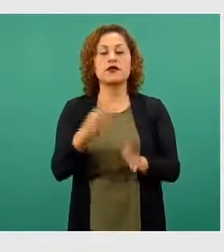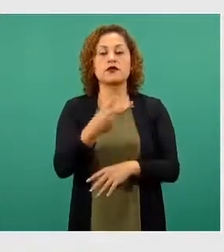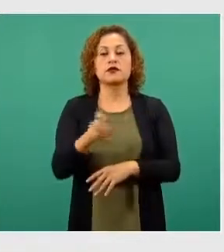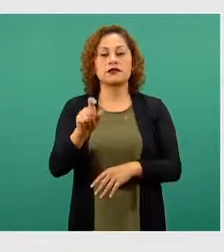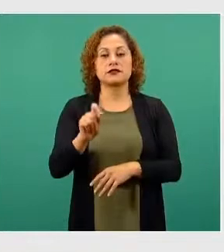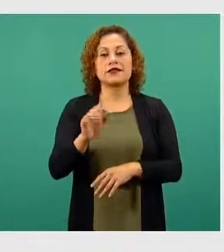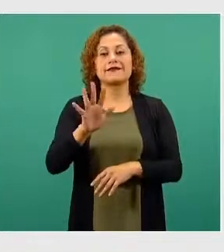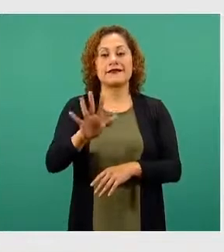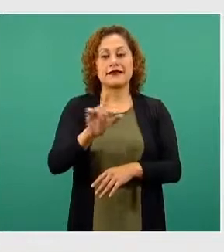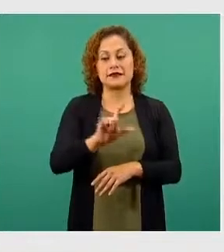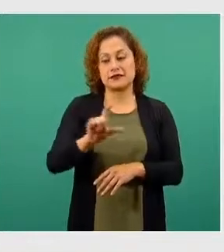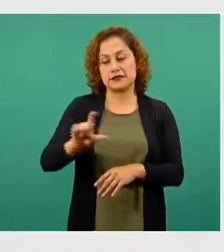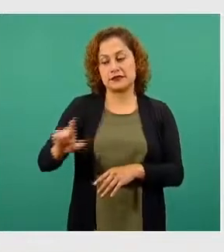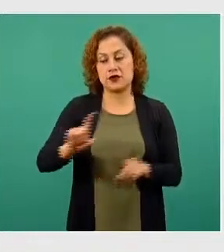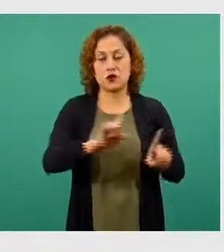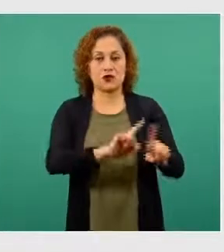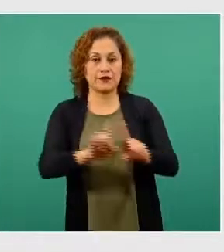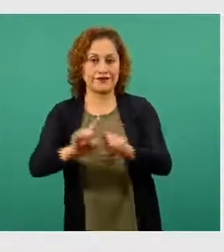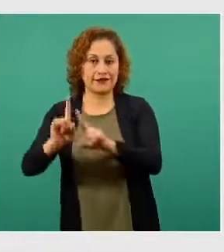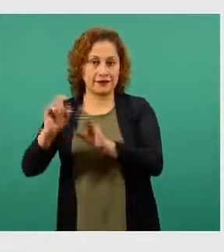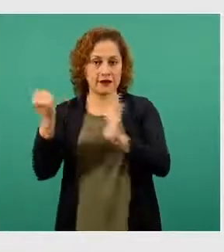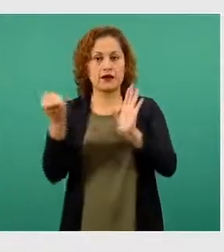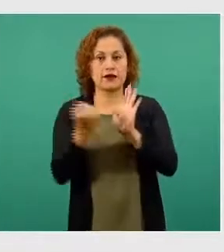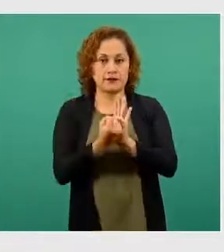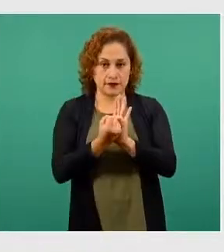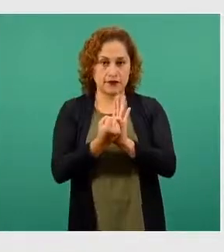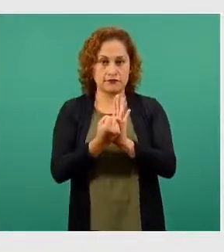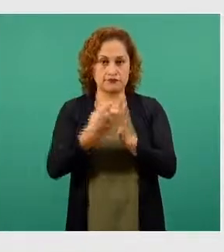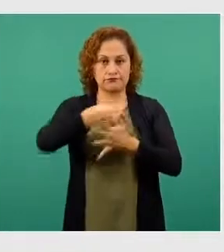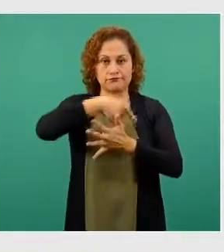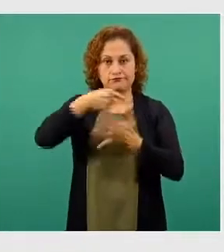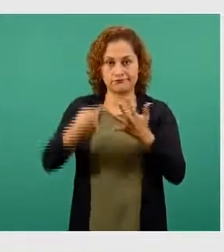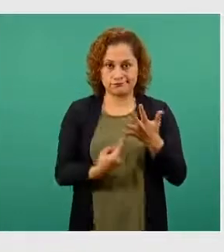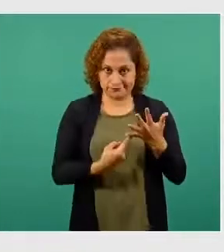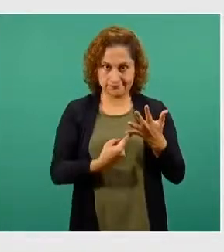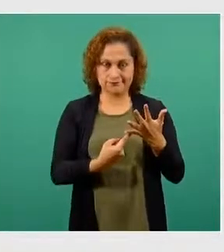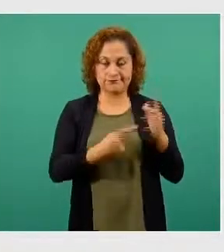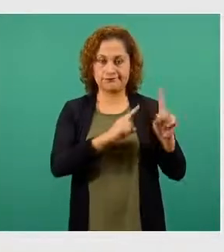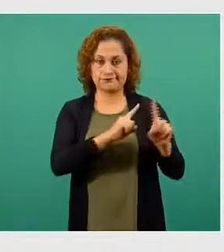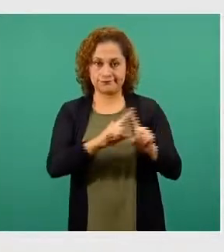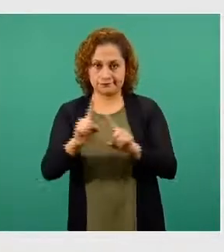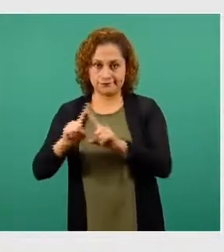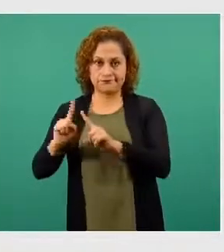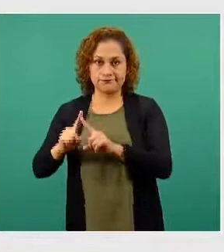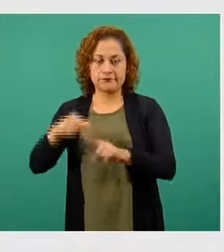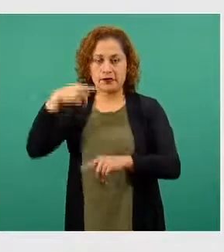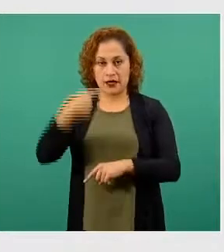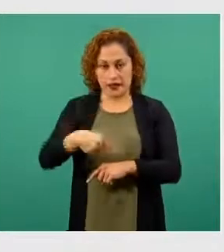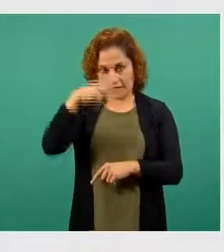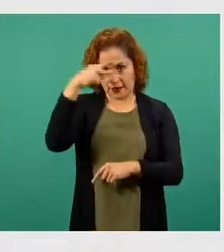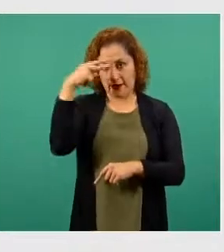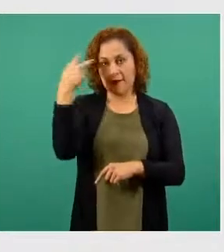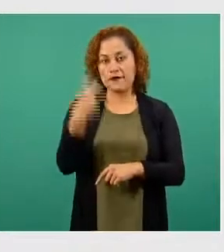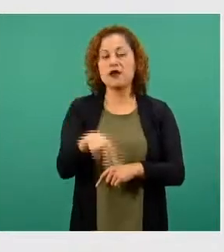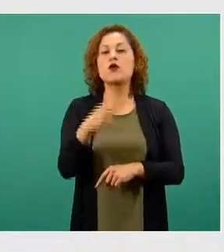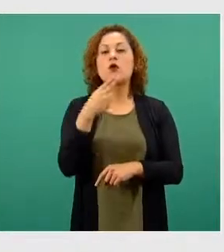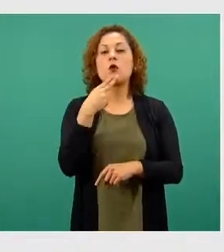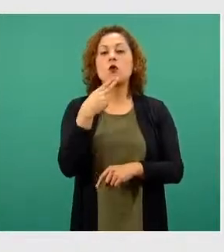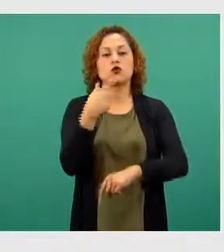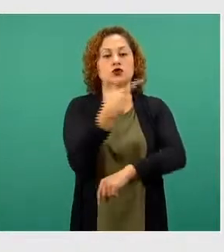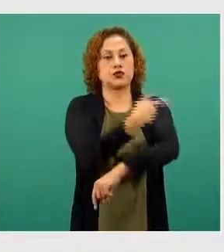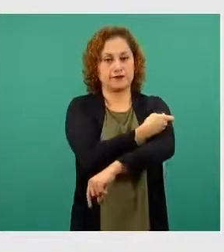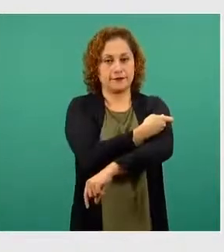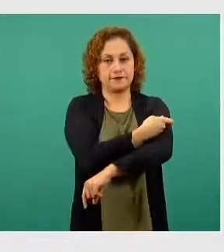29.128.275 dosis en estas 5, digamos, presentaciones, marcas, tipos de vacuna que México está utilizando y que le